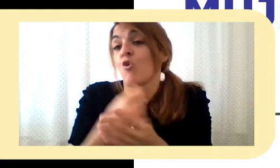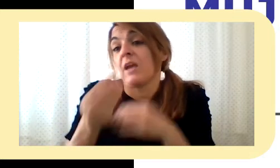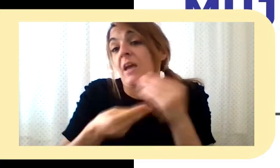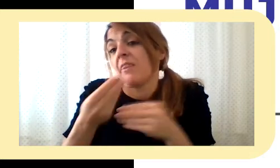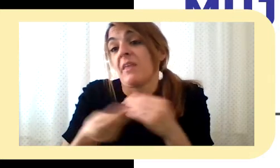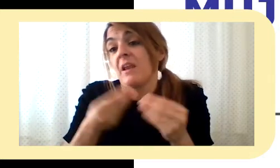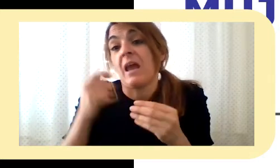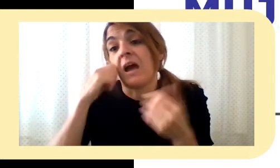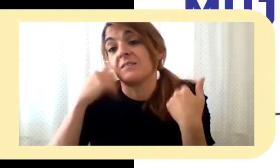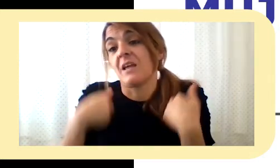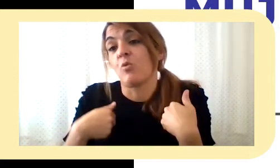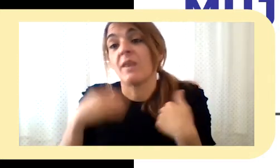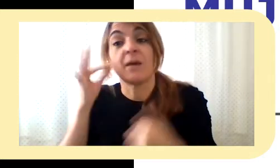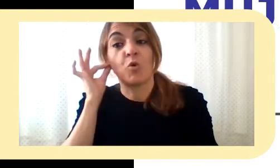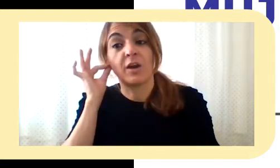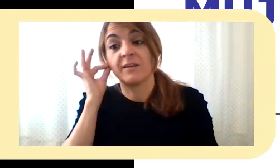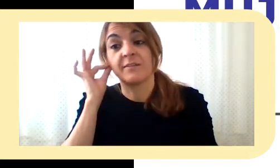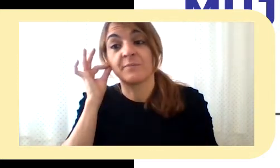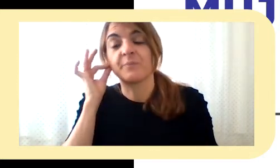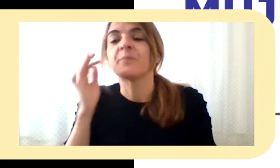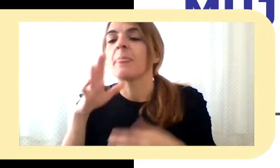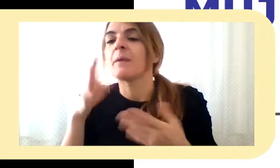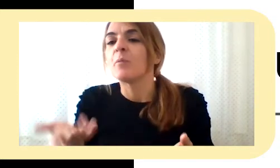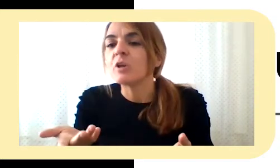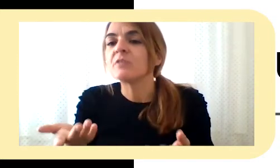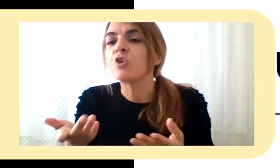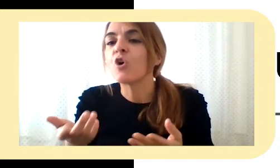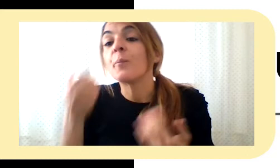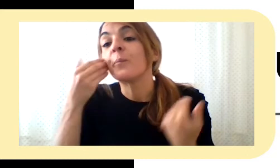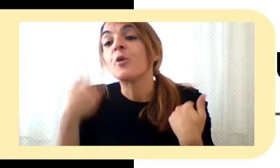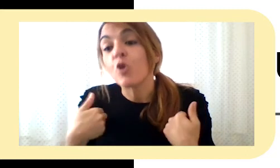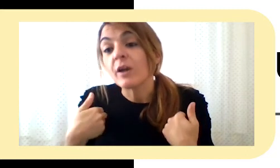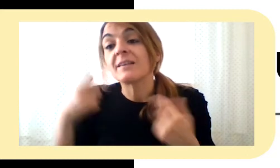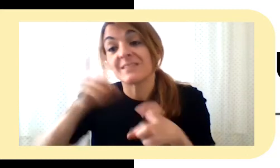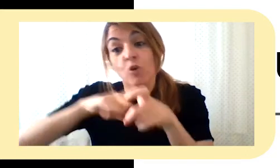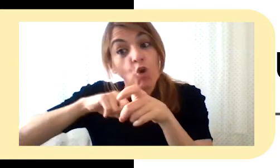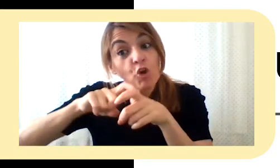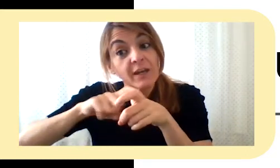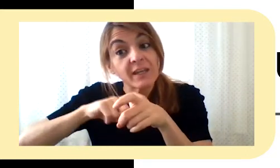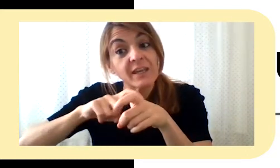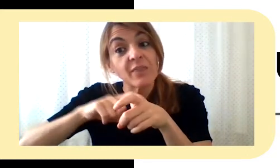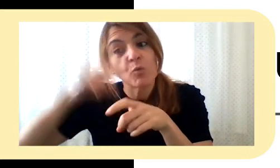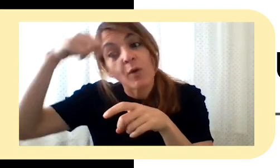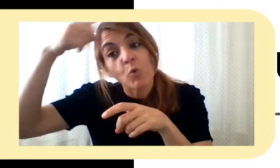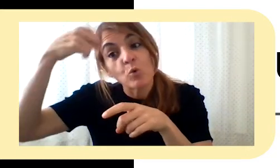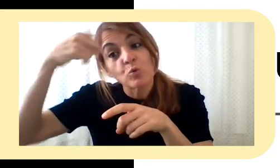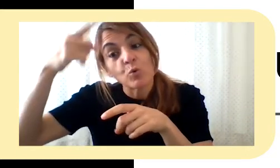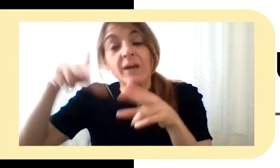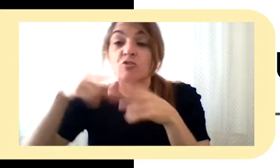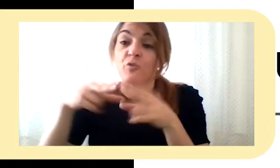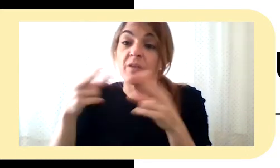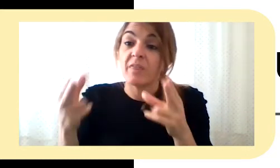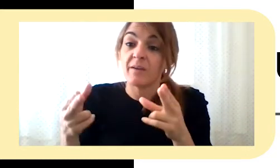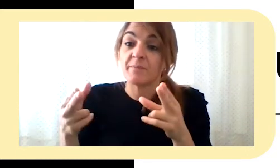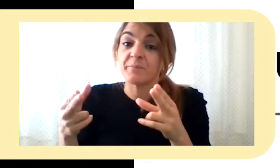eso estábamos interpretando que la biología, la psicología propias en una cultura y en una sociedad son las que